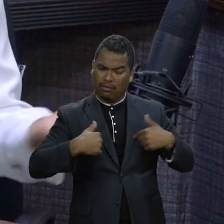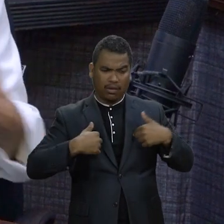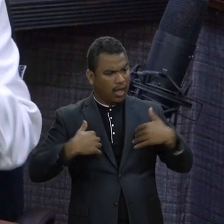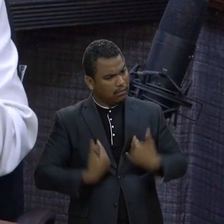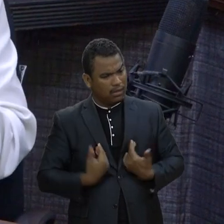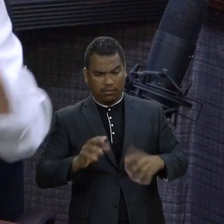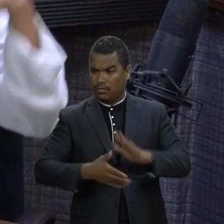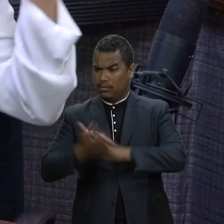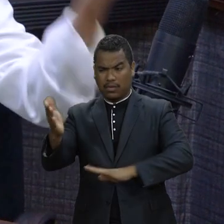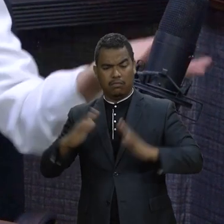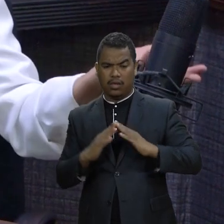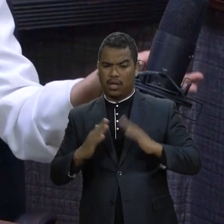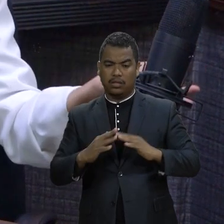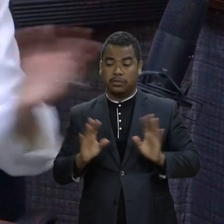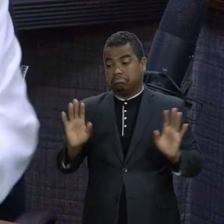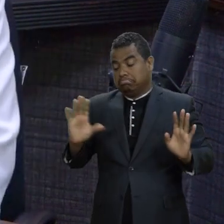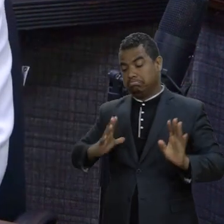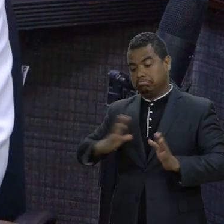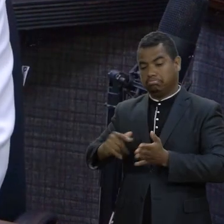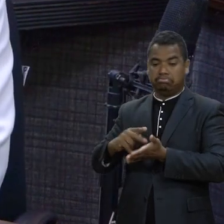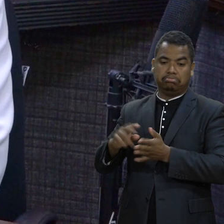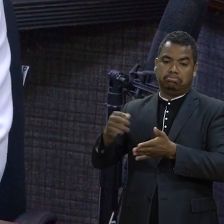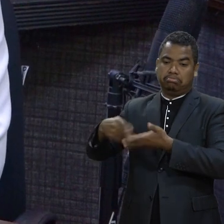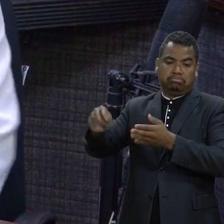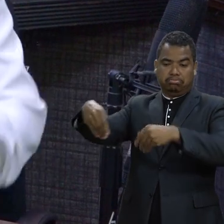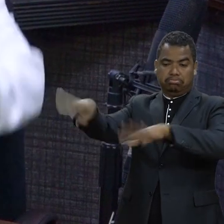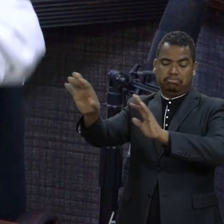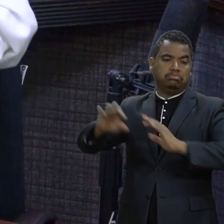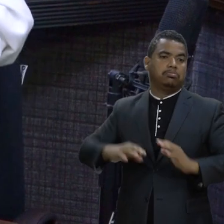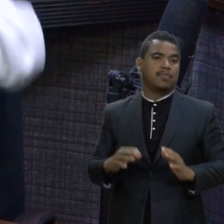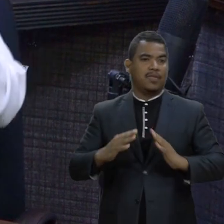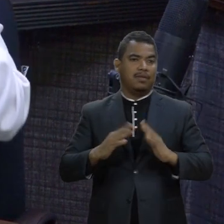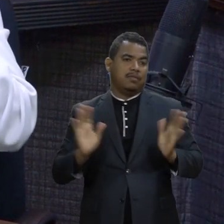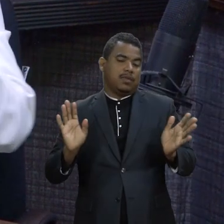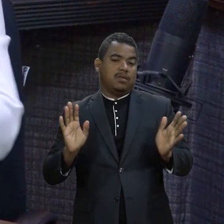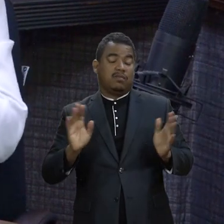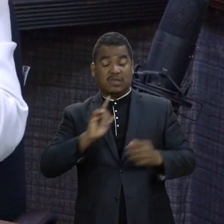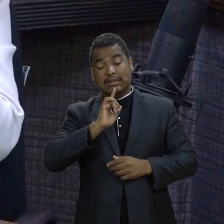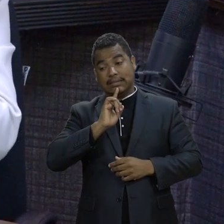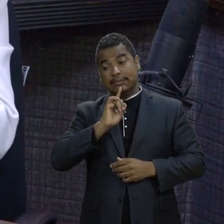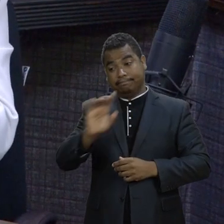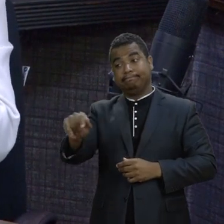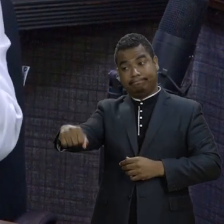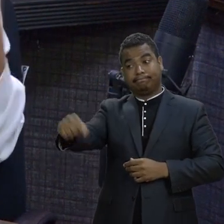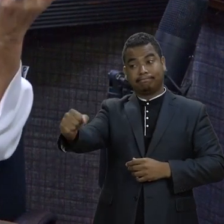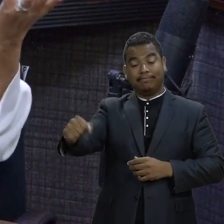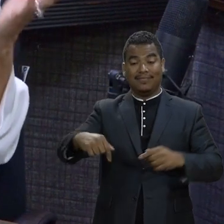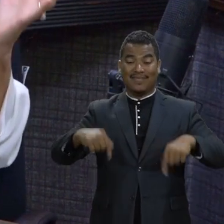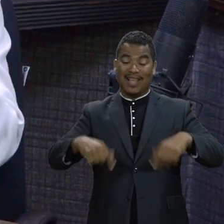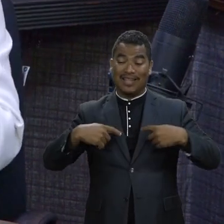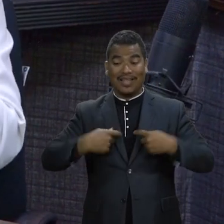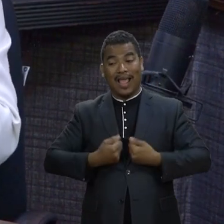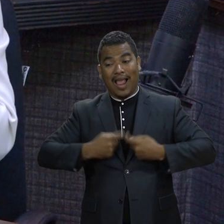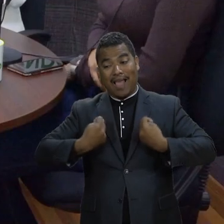con el esposo, la esposa, más que con los hijos. Mira, por ejemplo, yo todavía no he visto a mi niña, a mi hija. Bueno, ya no es una